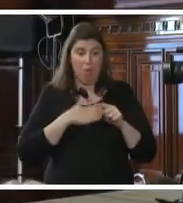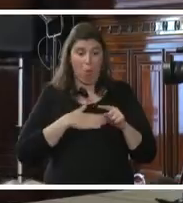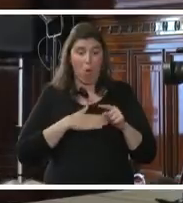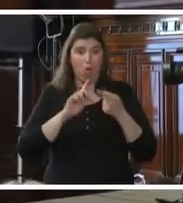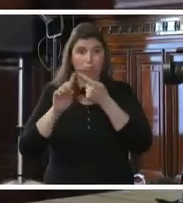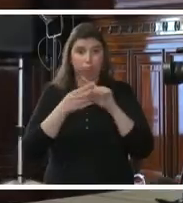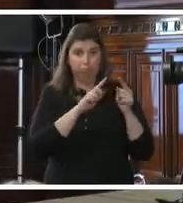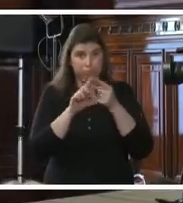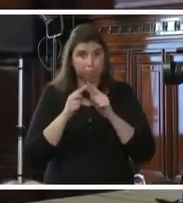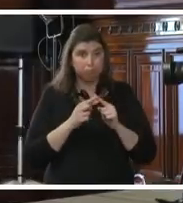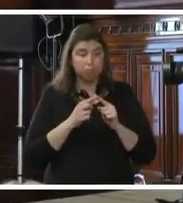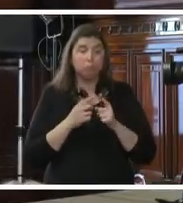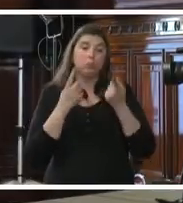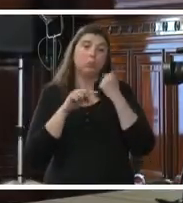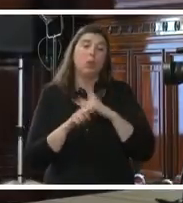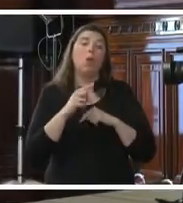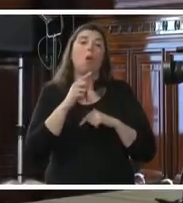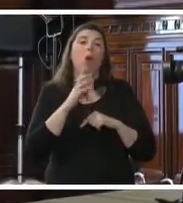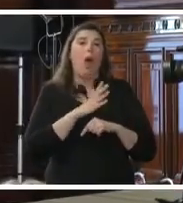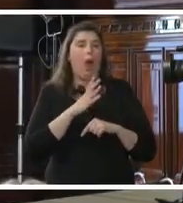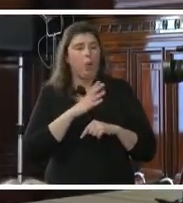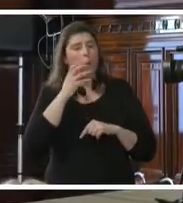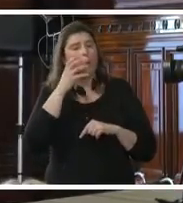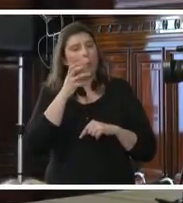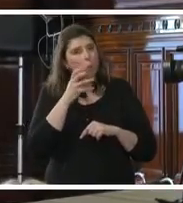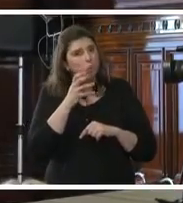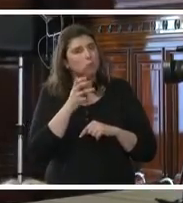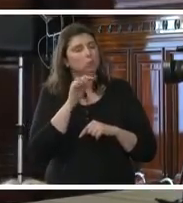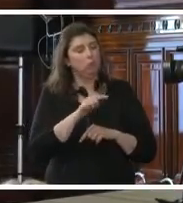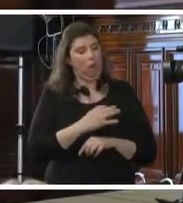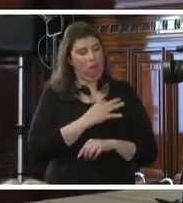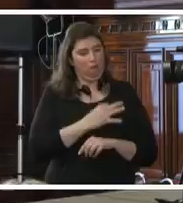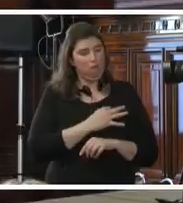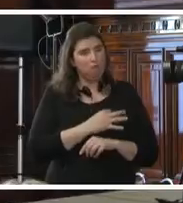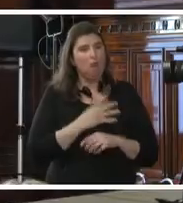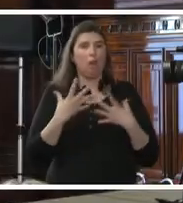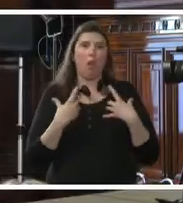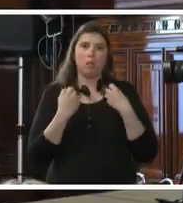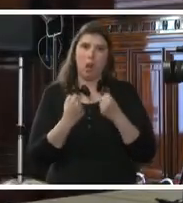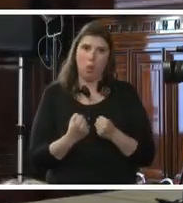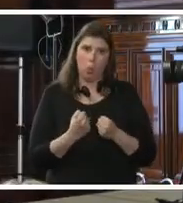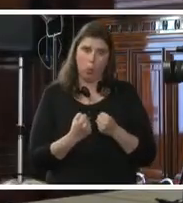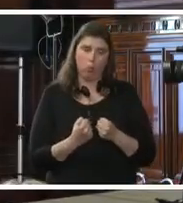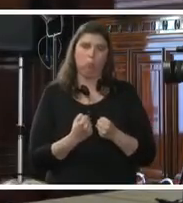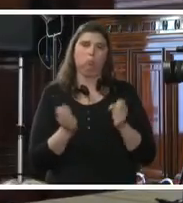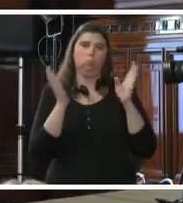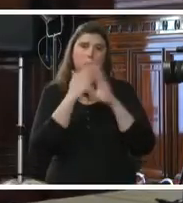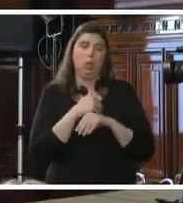medidas cautelares, pero asumiendo que hay un riesgo en la salud y en la vida, sin necesidad de una